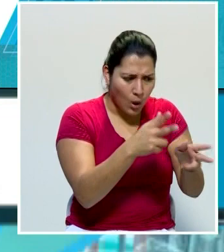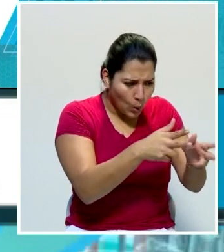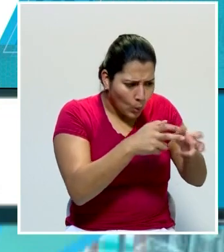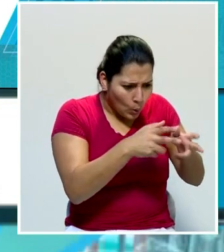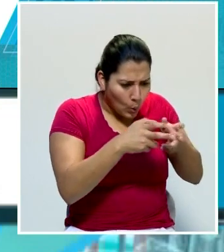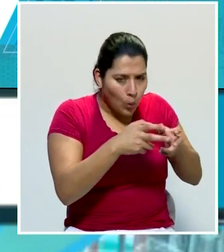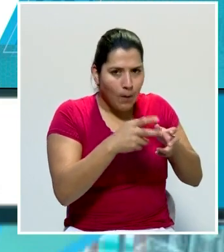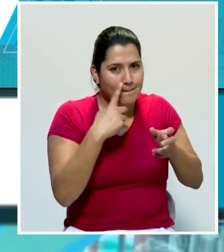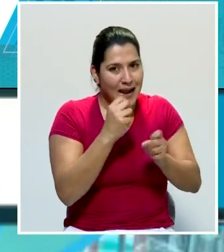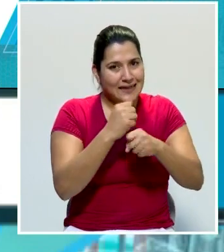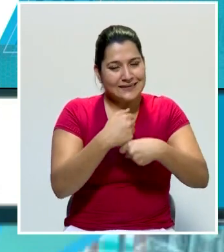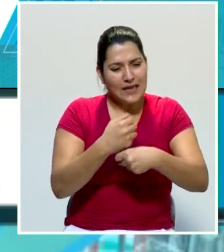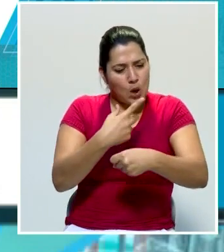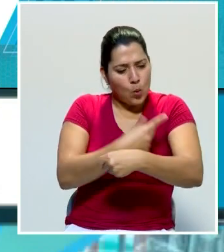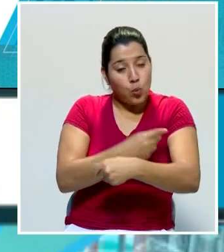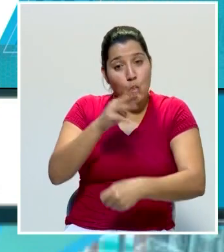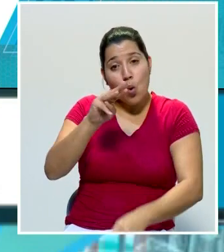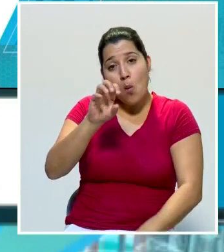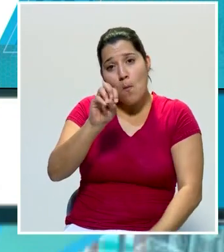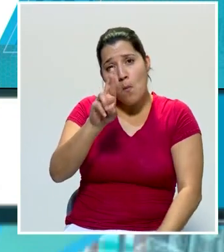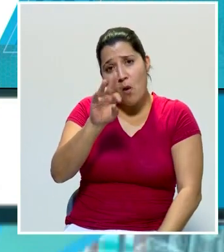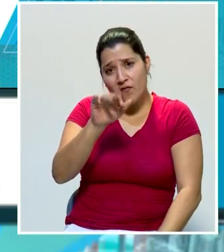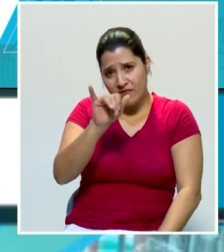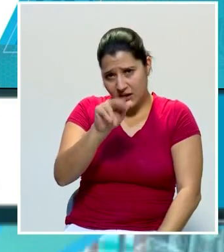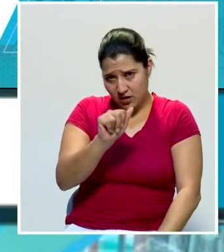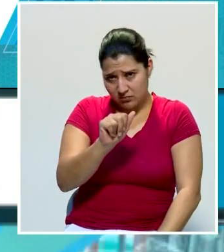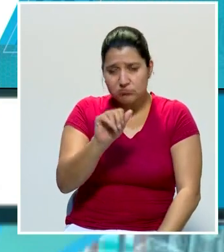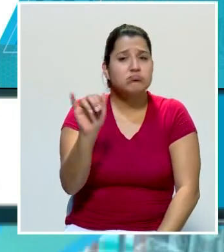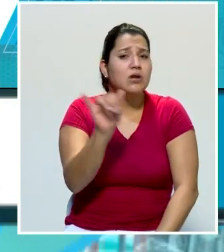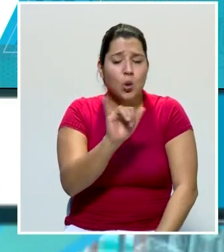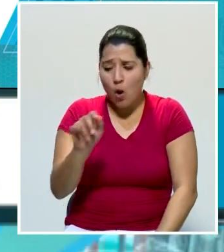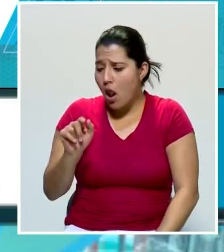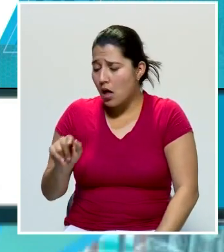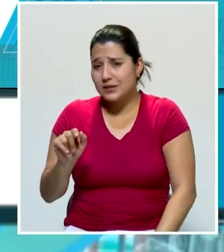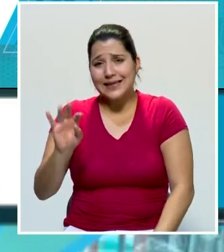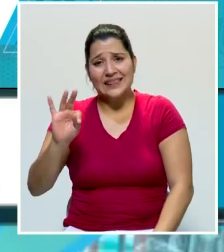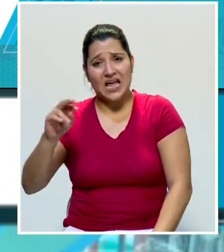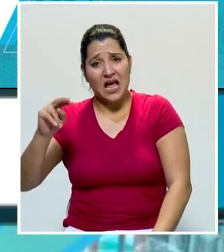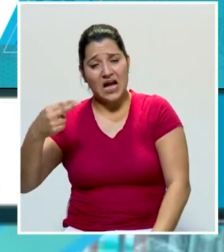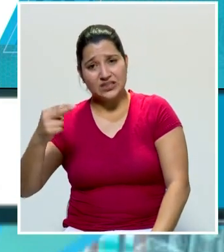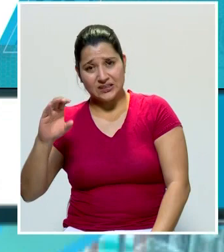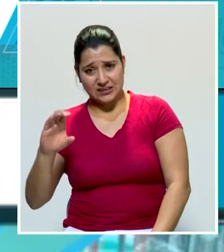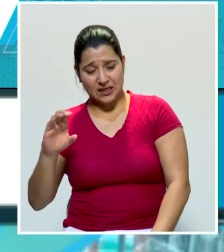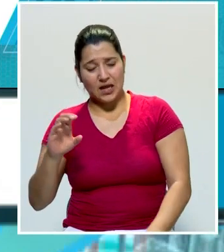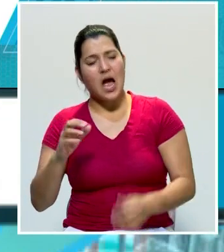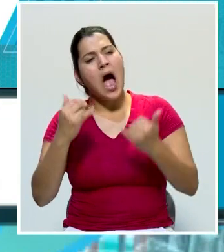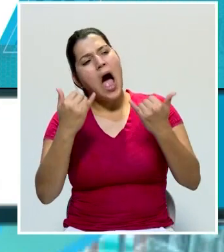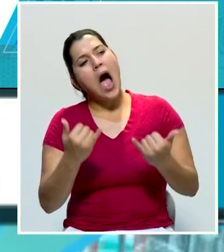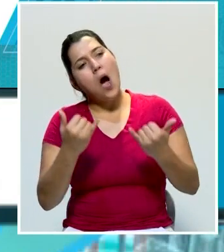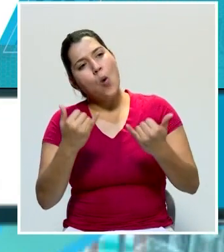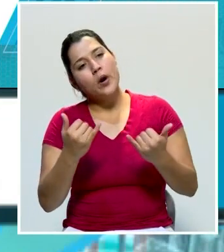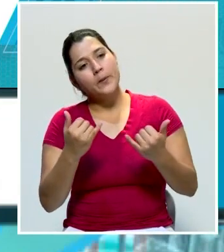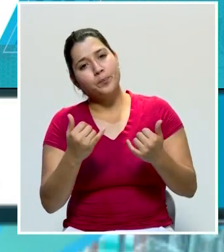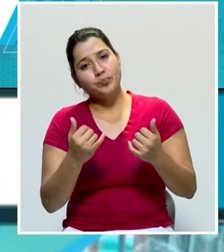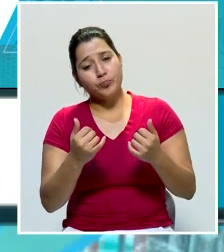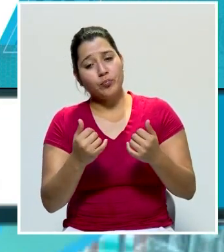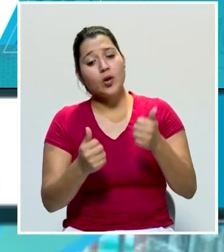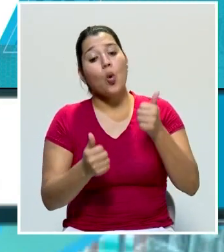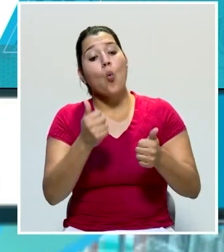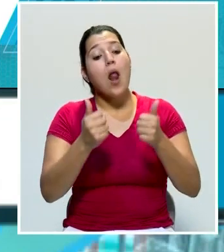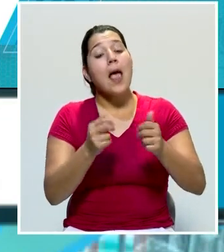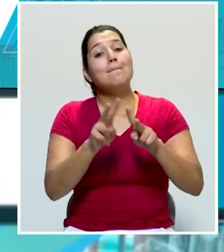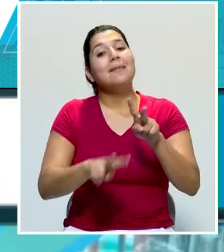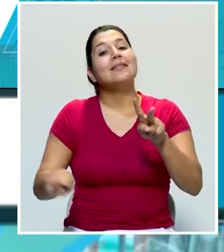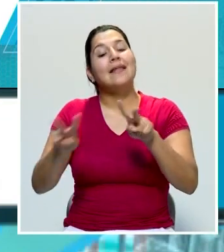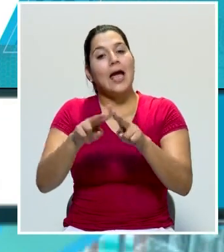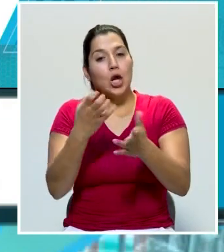medicamento. Doña Zoila, ¿cuál es el potencial económico de estas dos variantes, tanto del